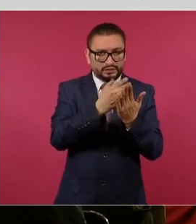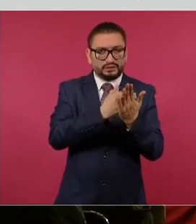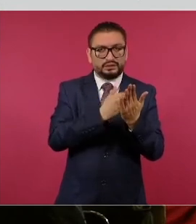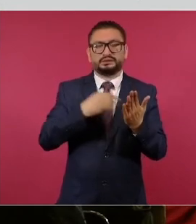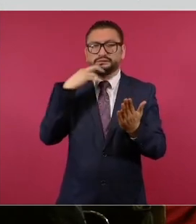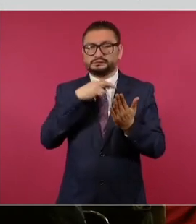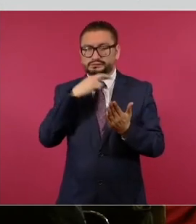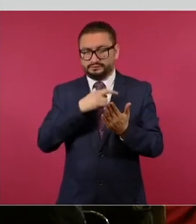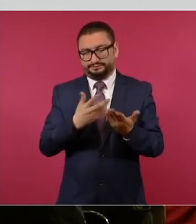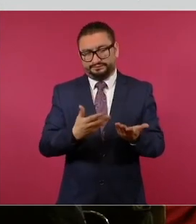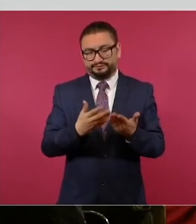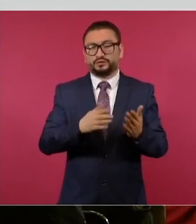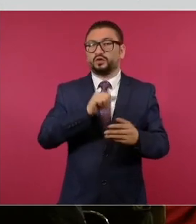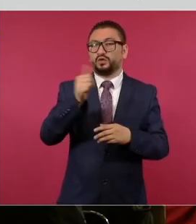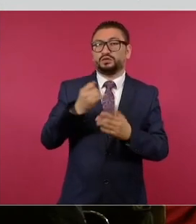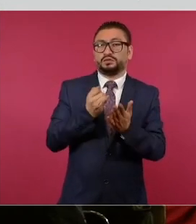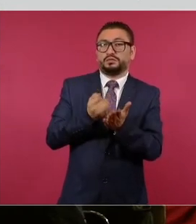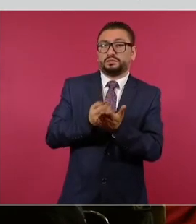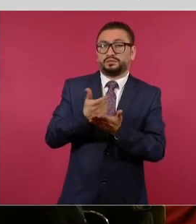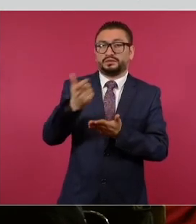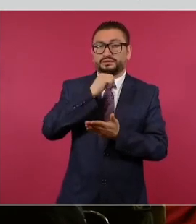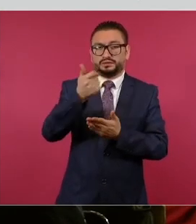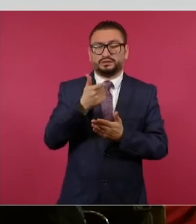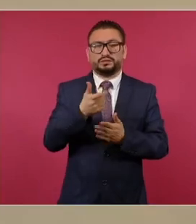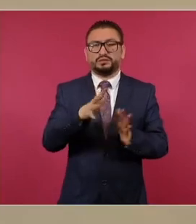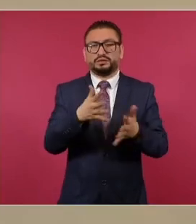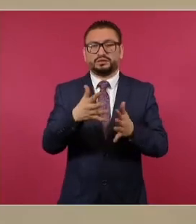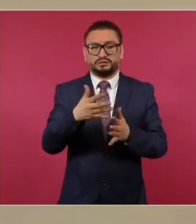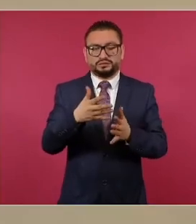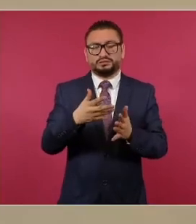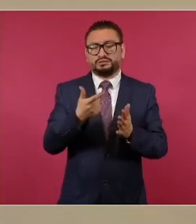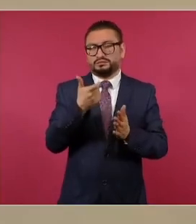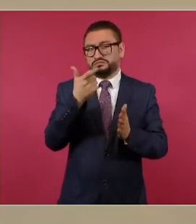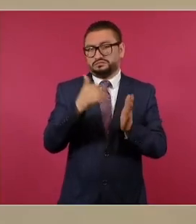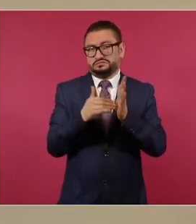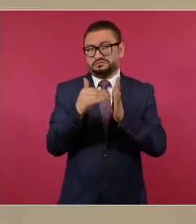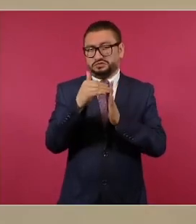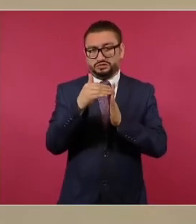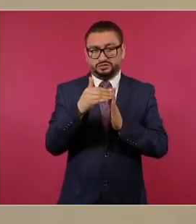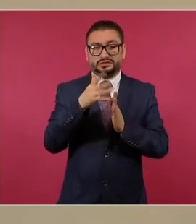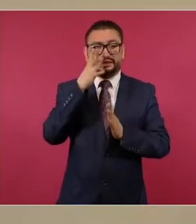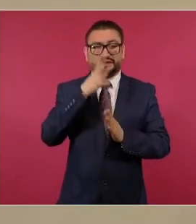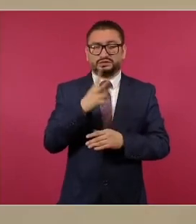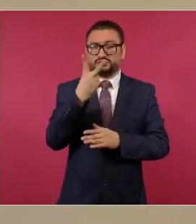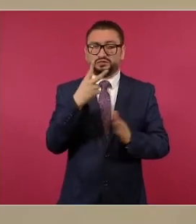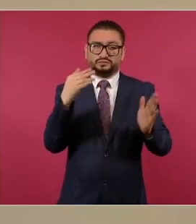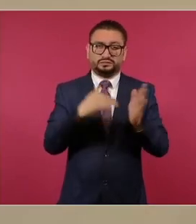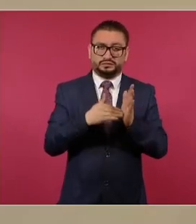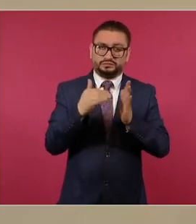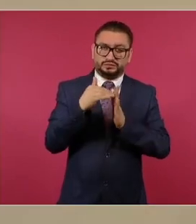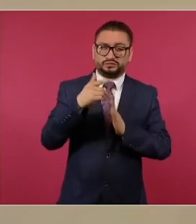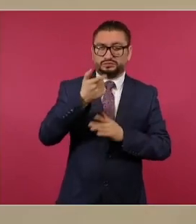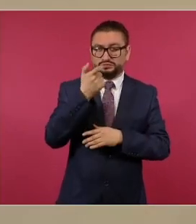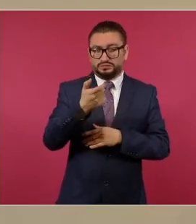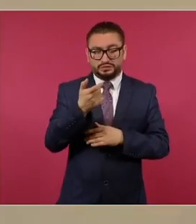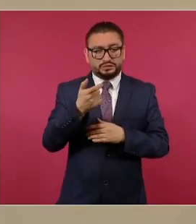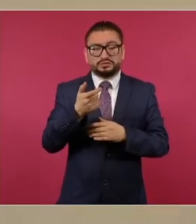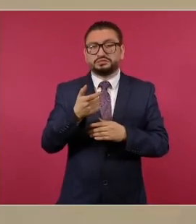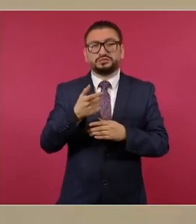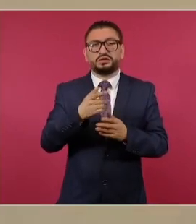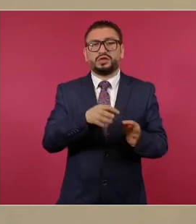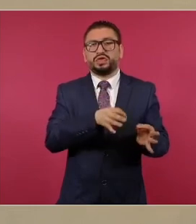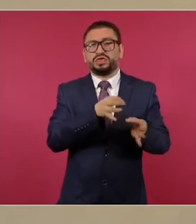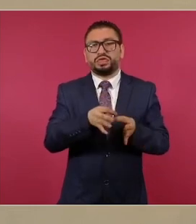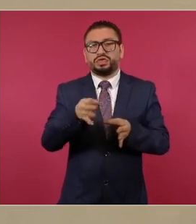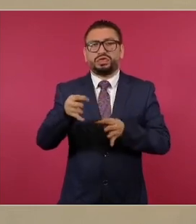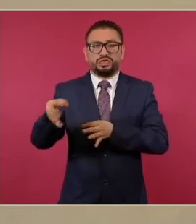importantes de defraudación fiscal, con montos que oscilan entre decenas de millones y casi 2,000 millones de pesos, han sido